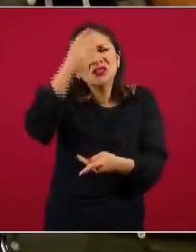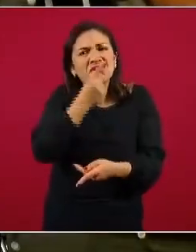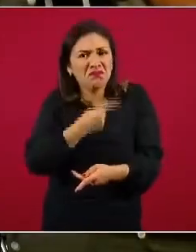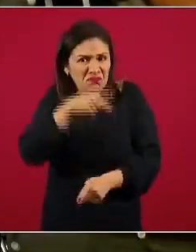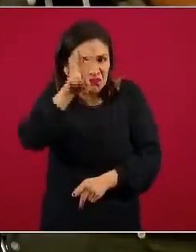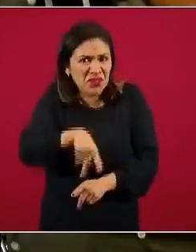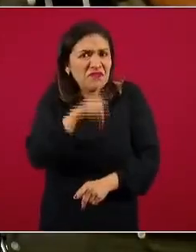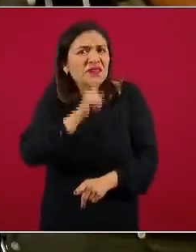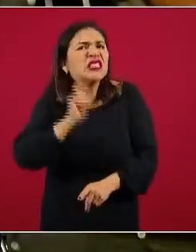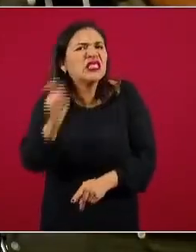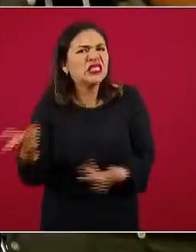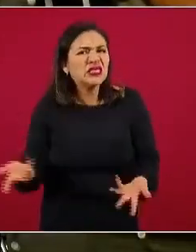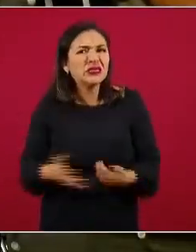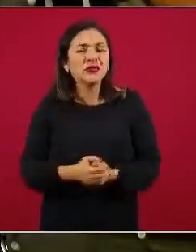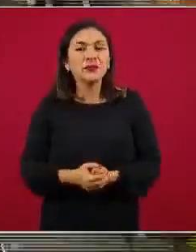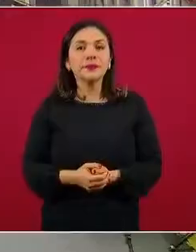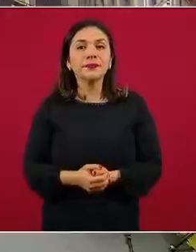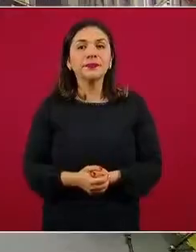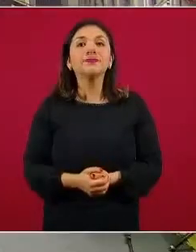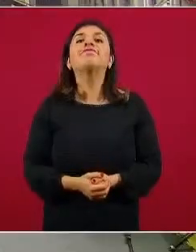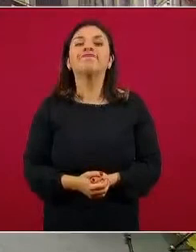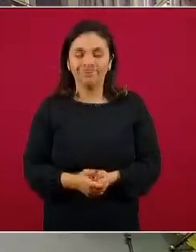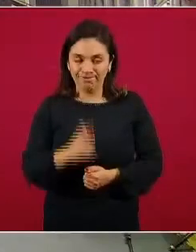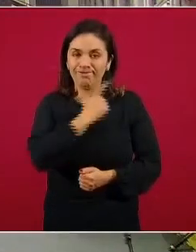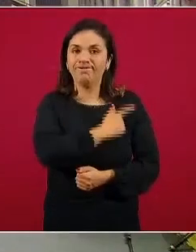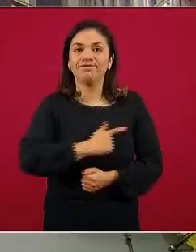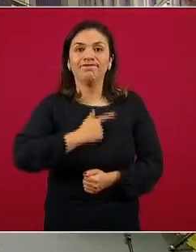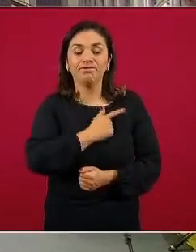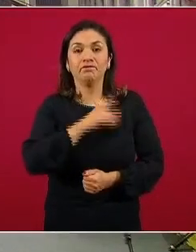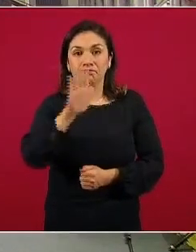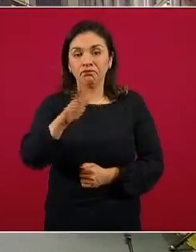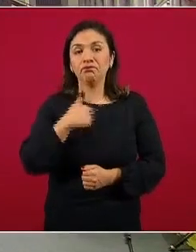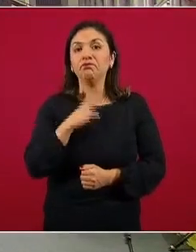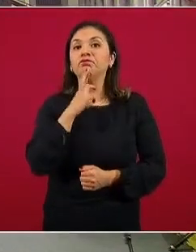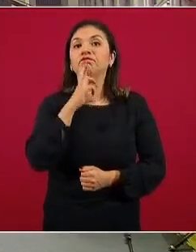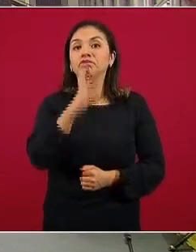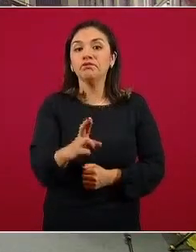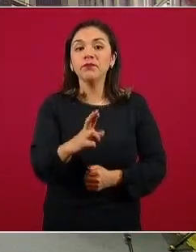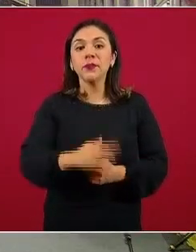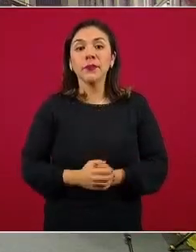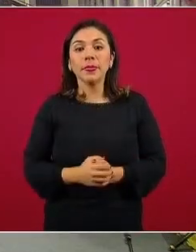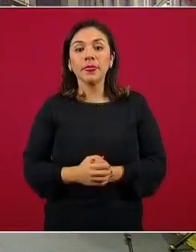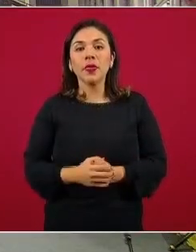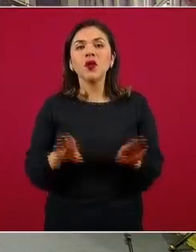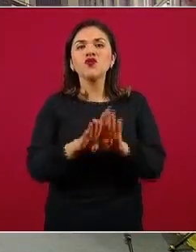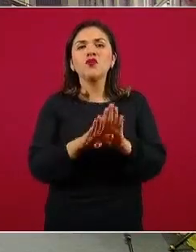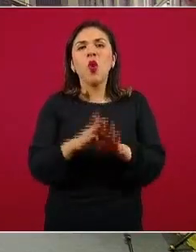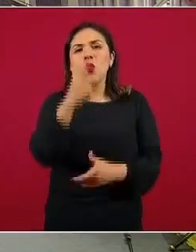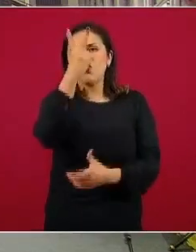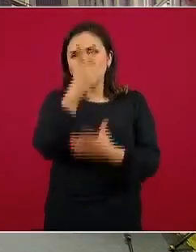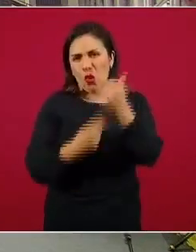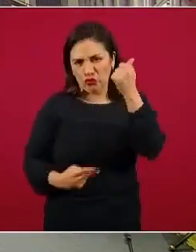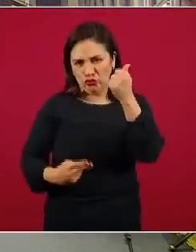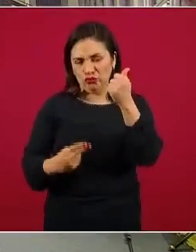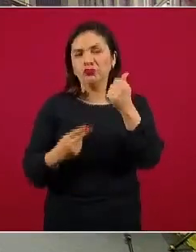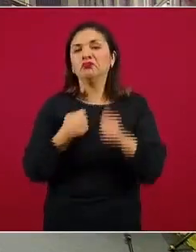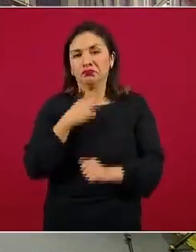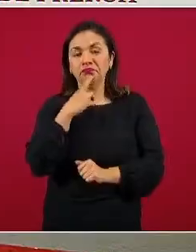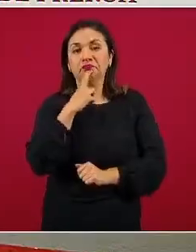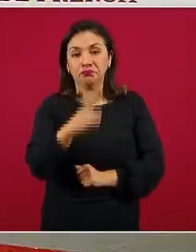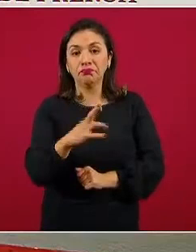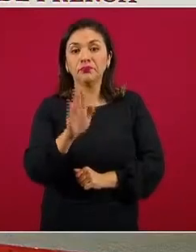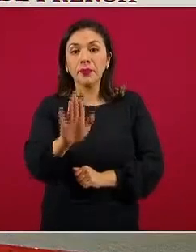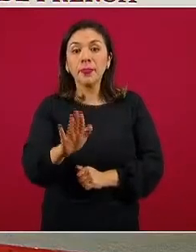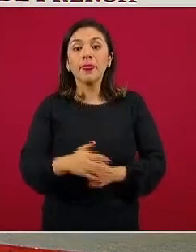es esta información? Gracias. Claro que sí, con mucho gusto respondo, de hecho, uniendo un poco las dos